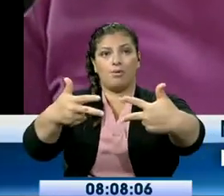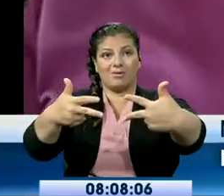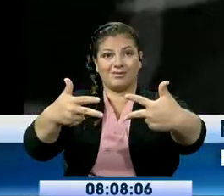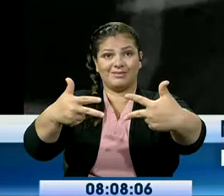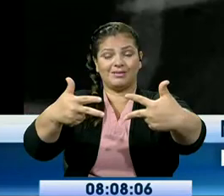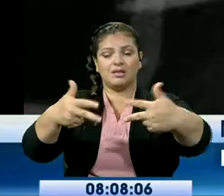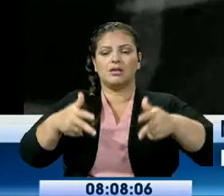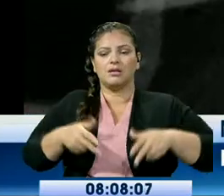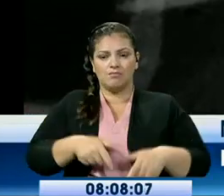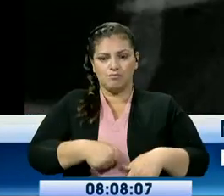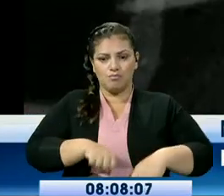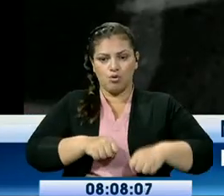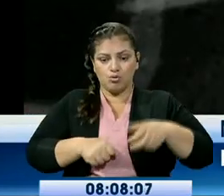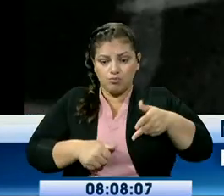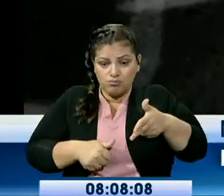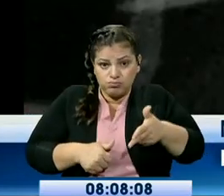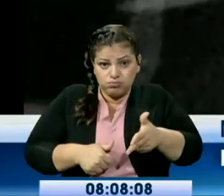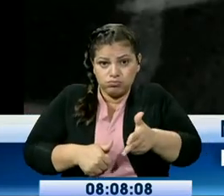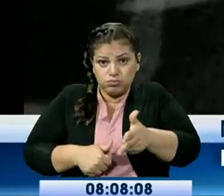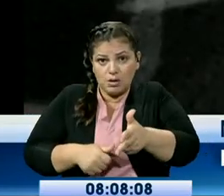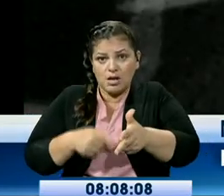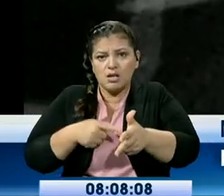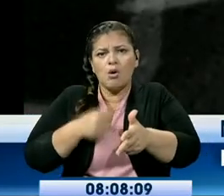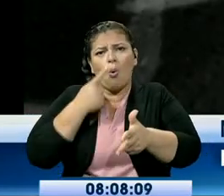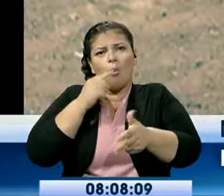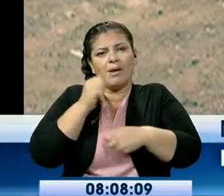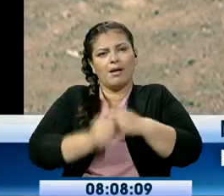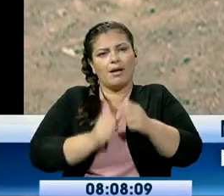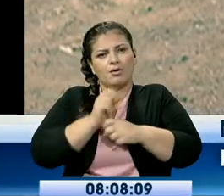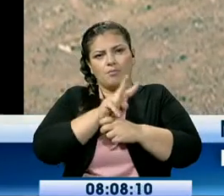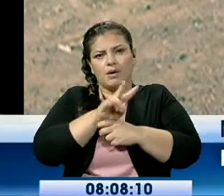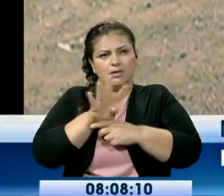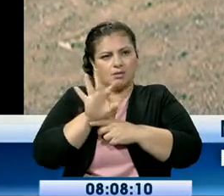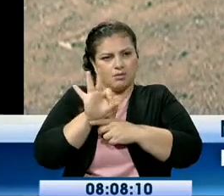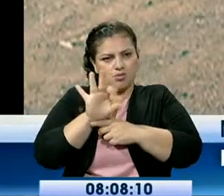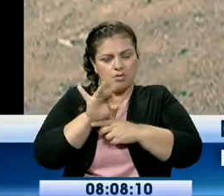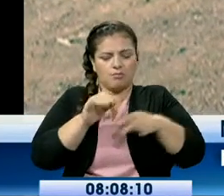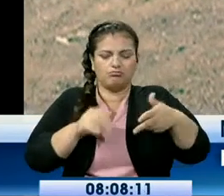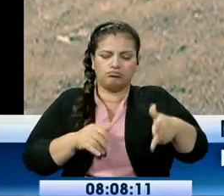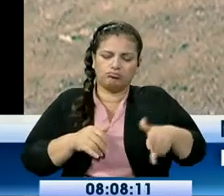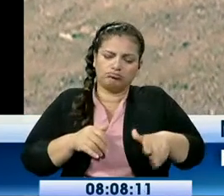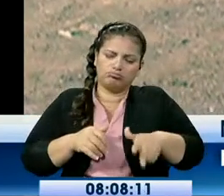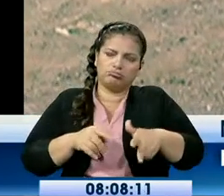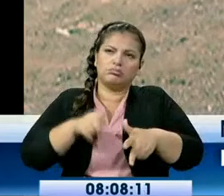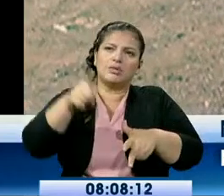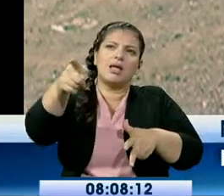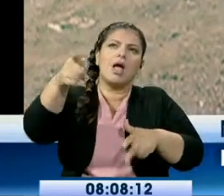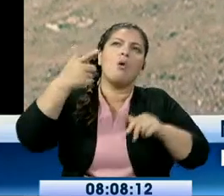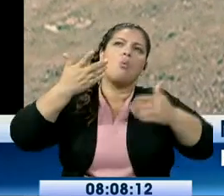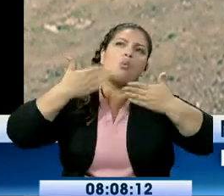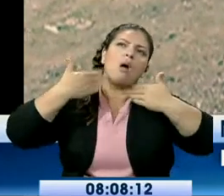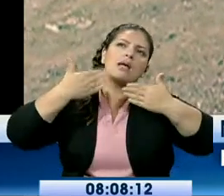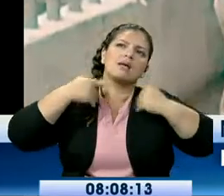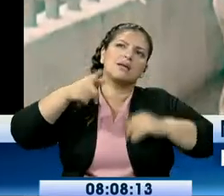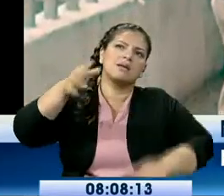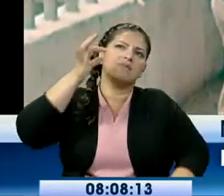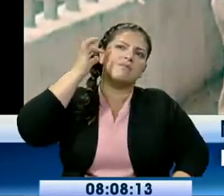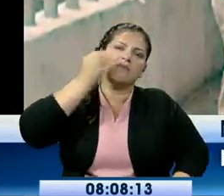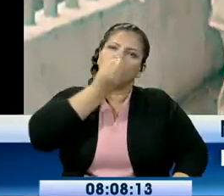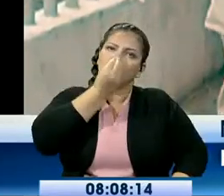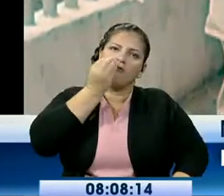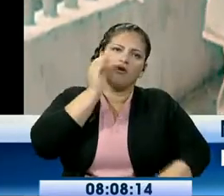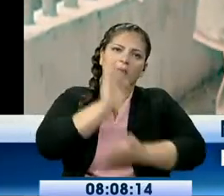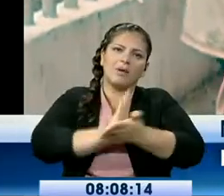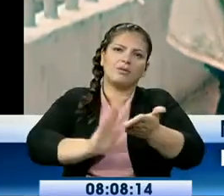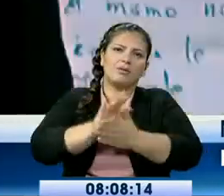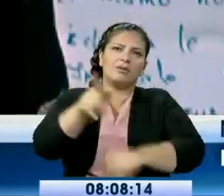exacto. La víctima de 29 años se dirigía desde su natal Pedro Carbo hacia el sector de la Flor de Evasión en el noroeste de Guayaquil con una carta